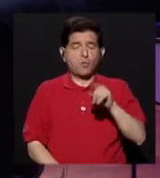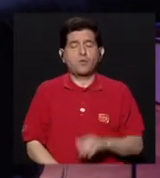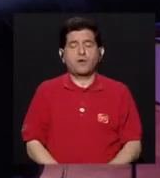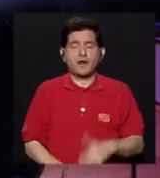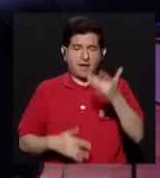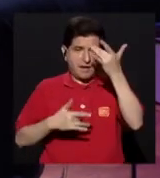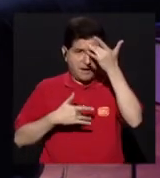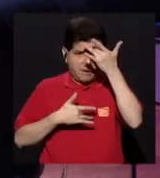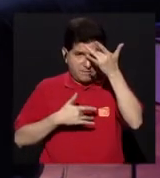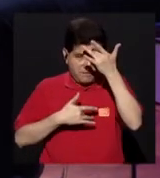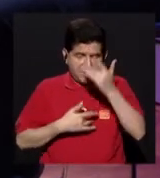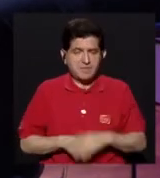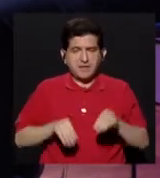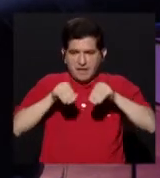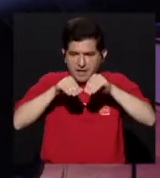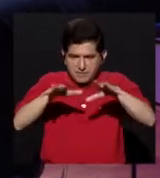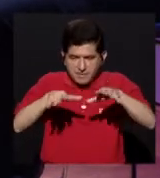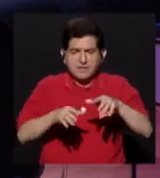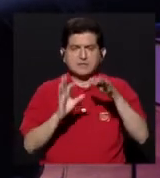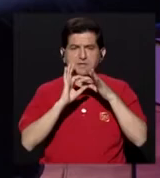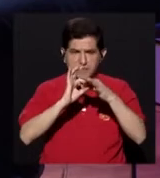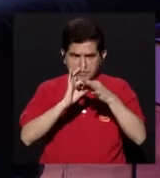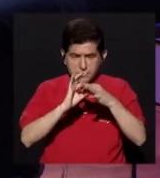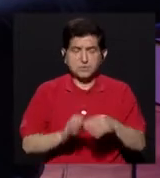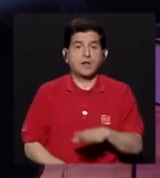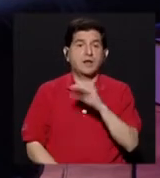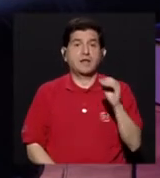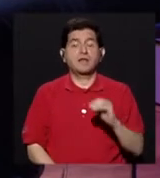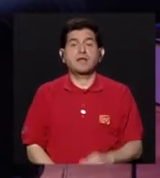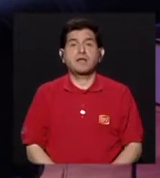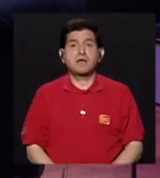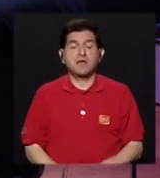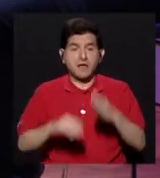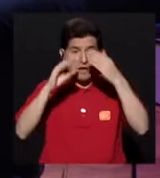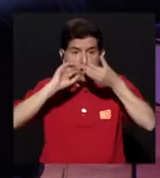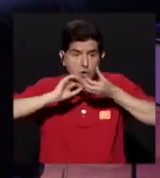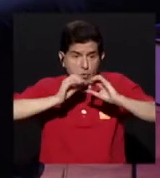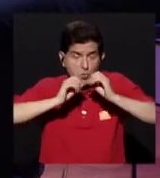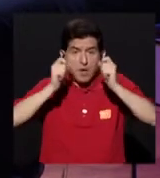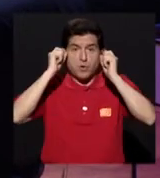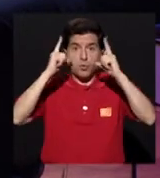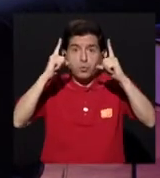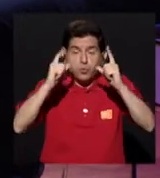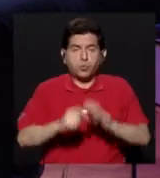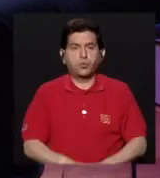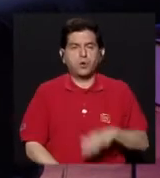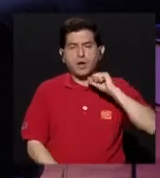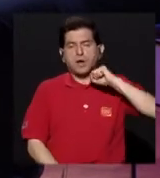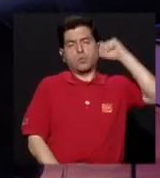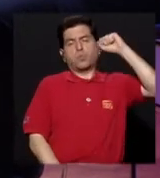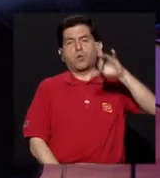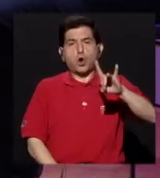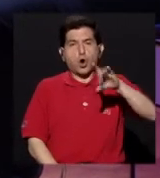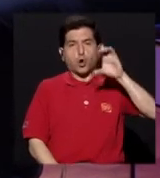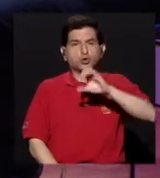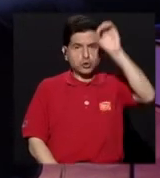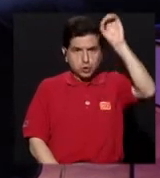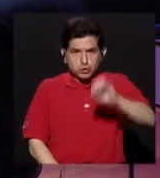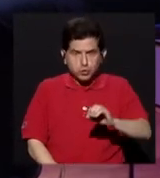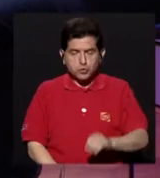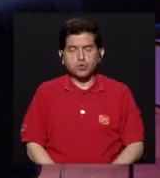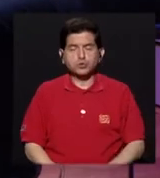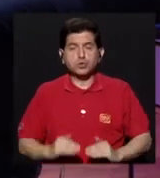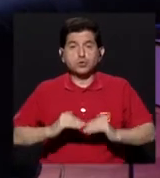sexual. Y los datos son alarmantes porque habla de, por ejemplo, en el tema de suicidio, un 800% de